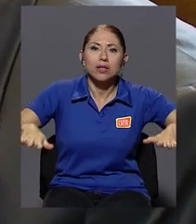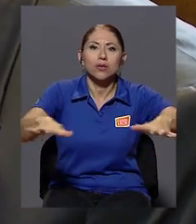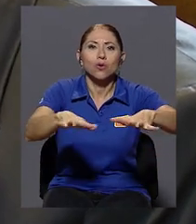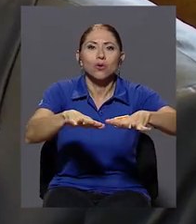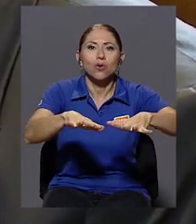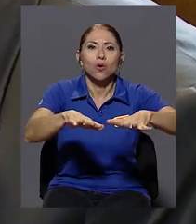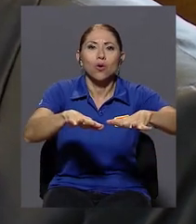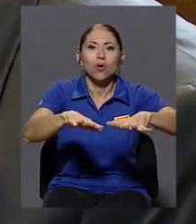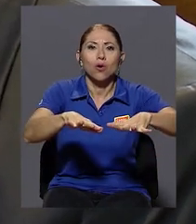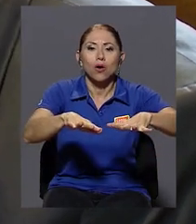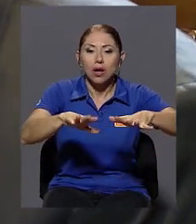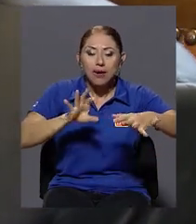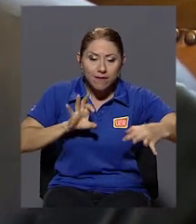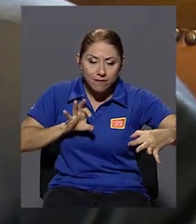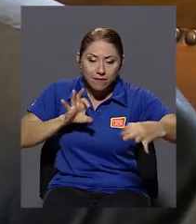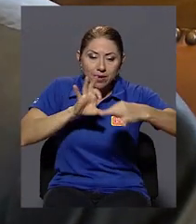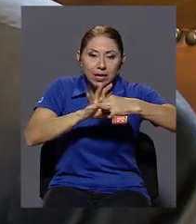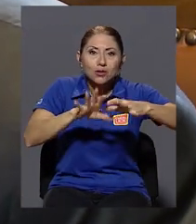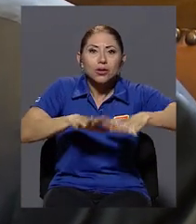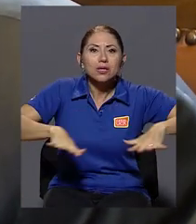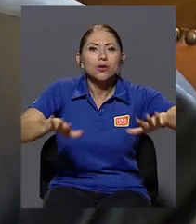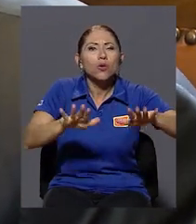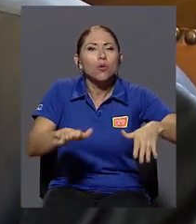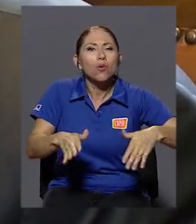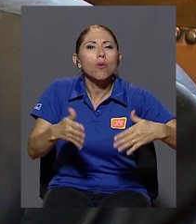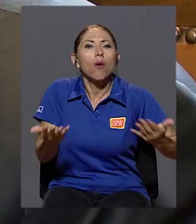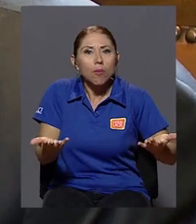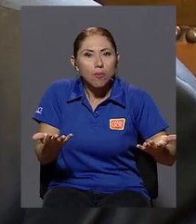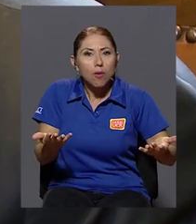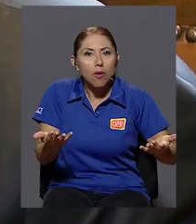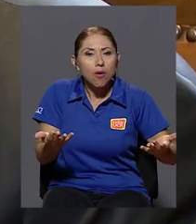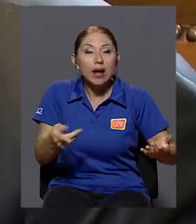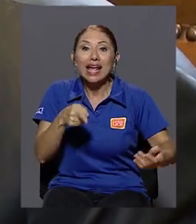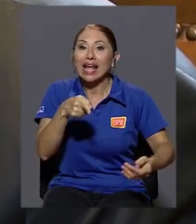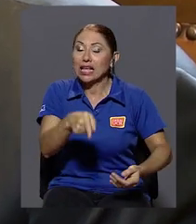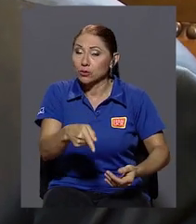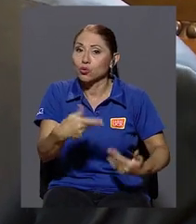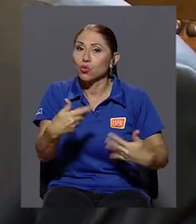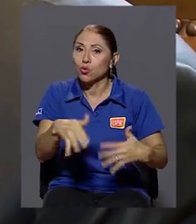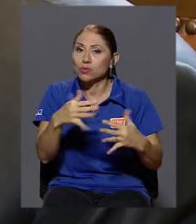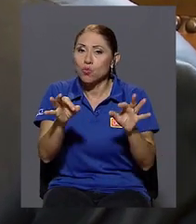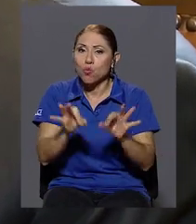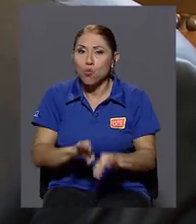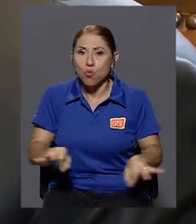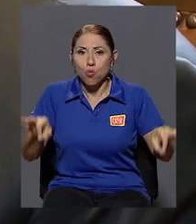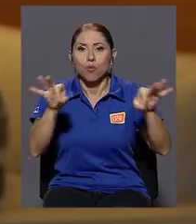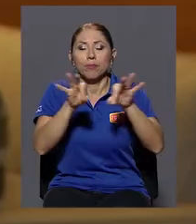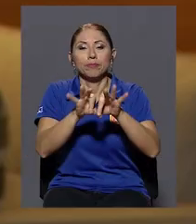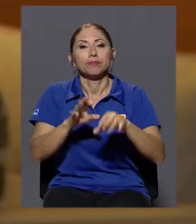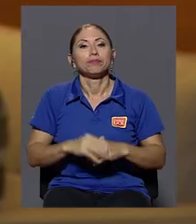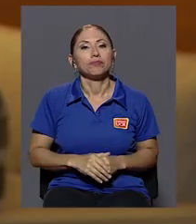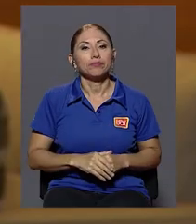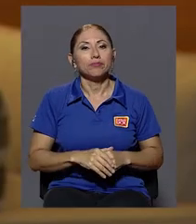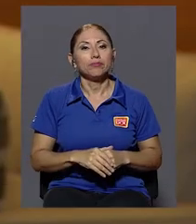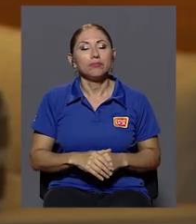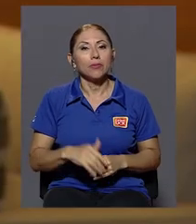que relacionarse con el entorno, pero el cómo relacionarse con el entorno se convierte en un factor,